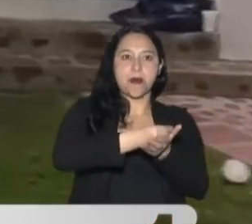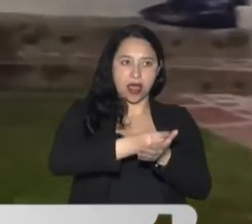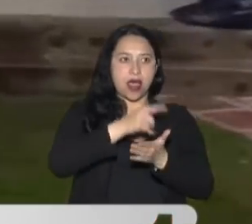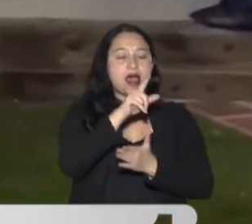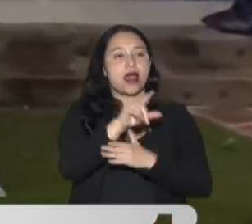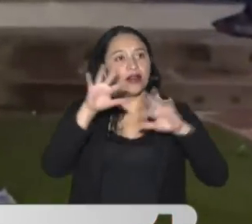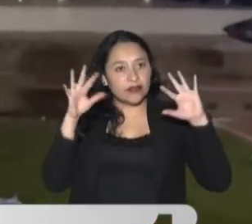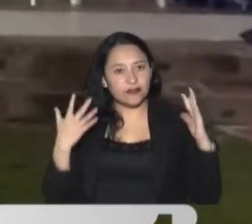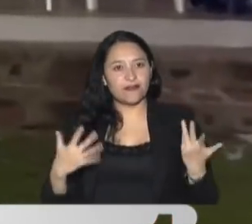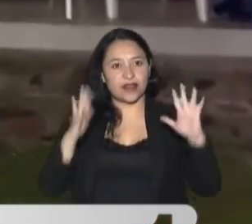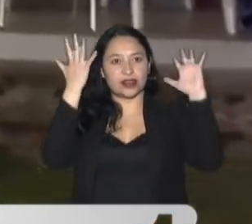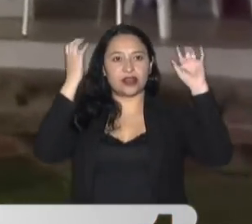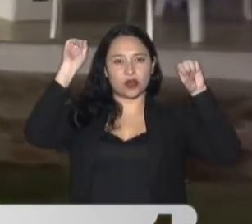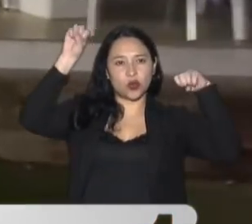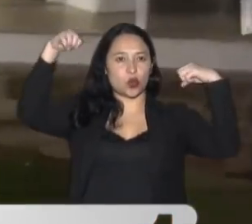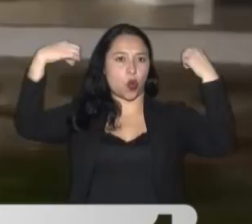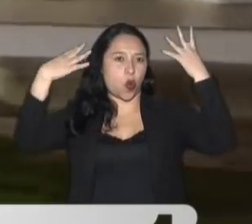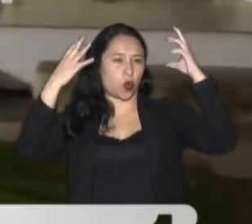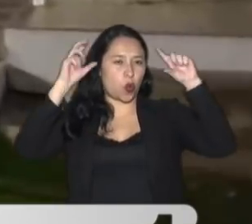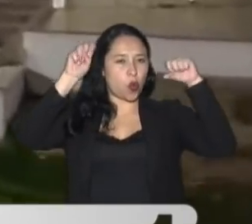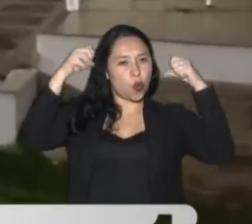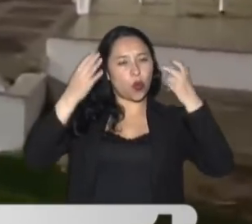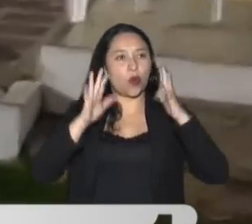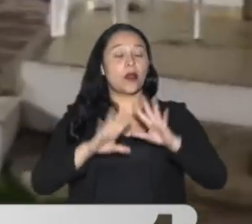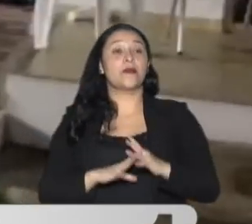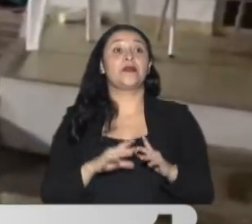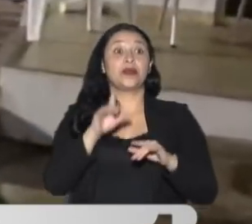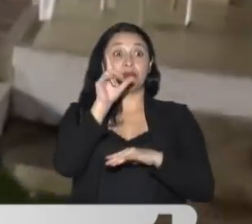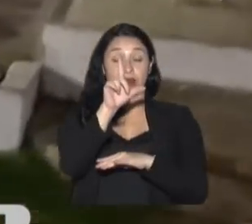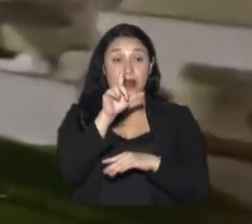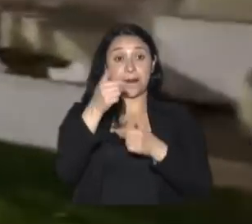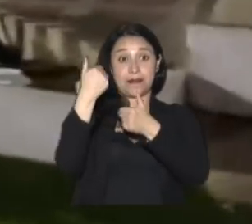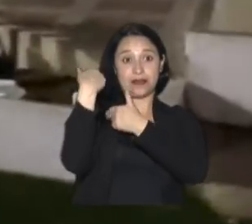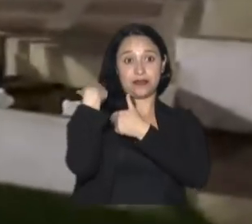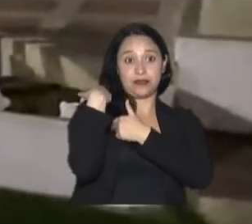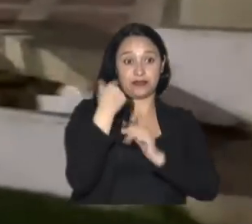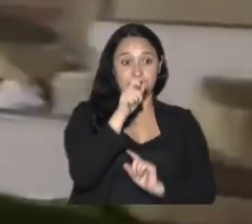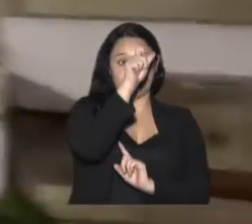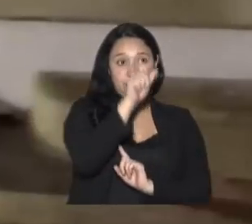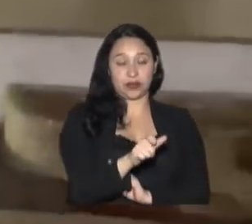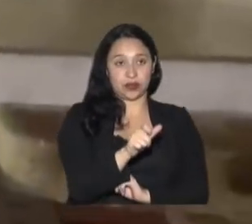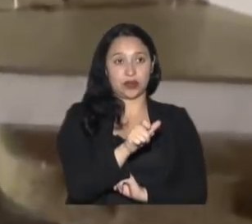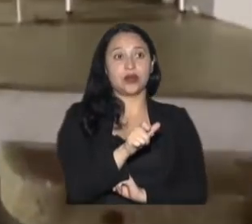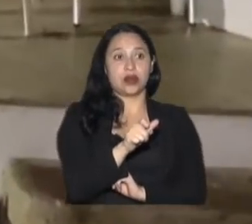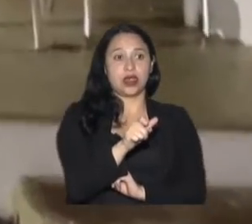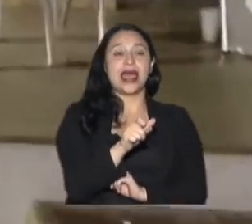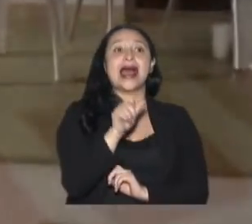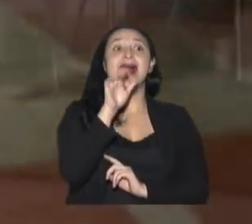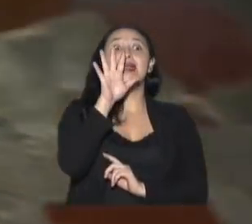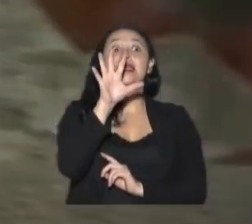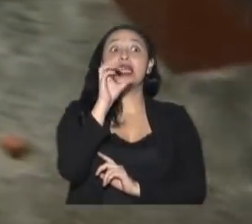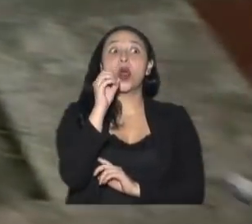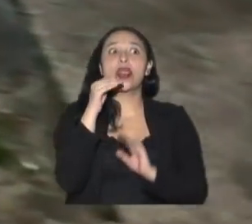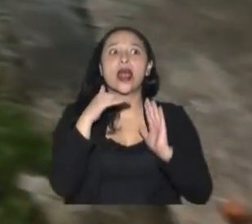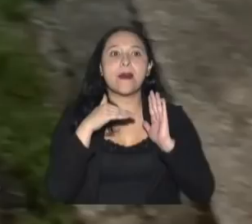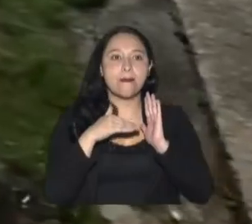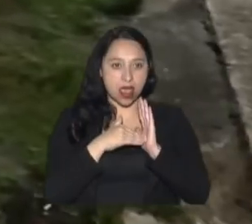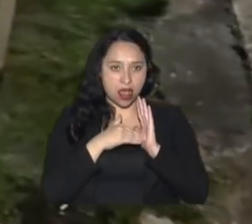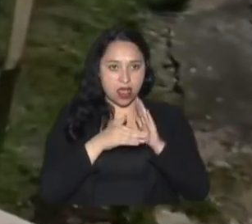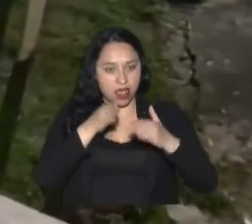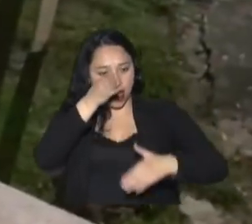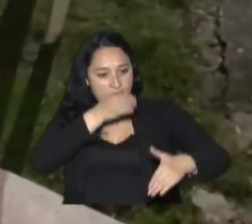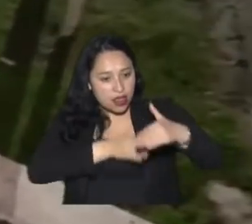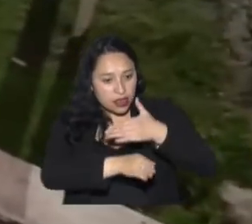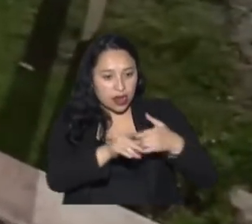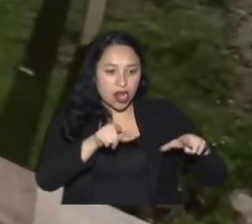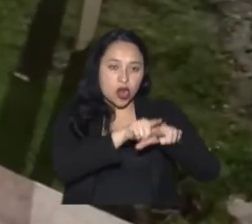igualmente, se reporta por parte de las autoridades que el organizador de una de estas dijo que cobraba 50.000 pesos por el ingreso de